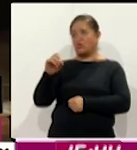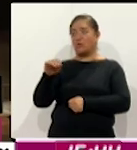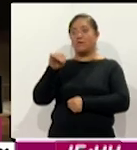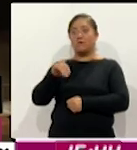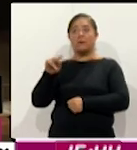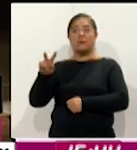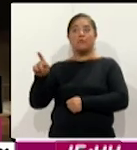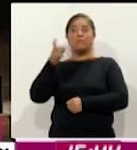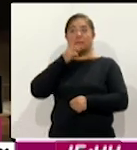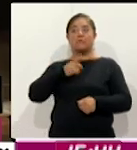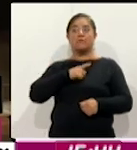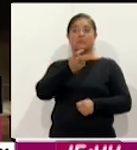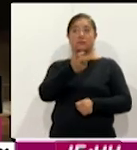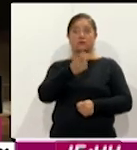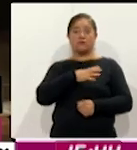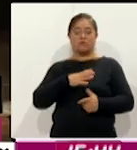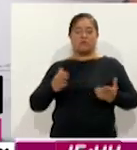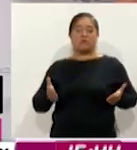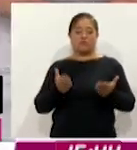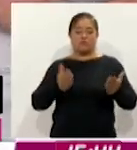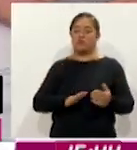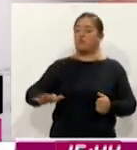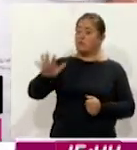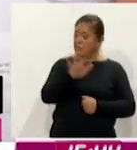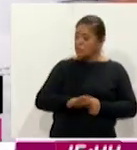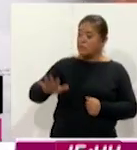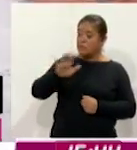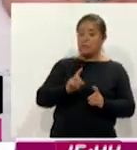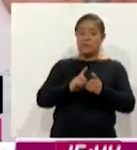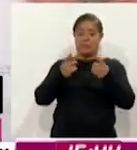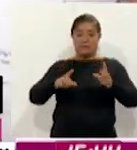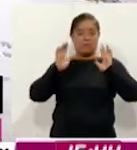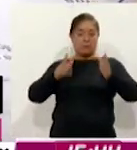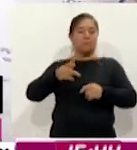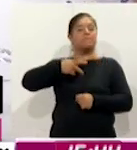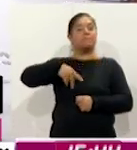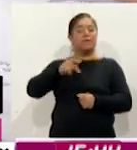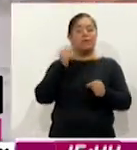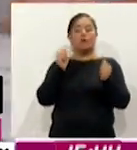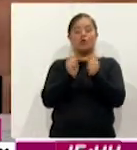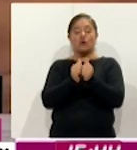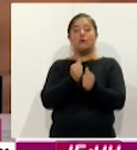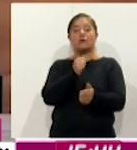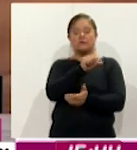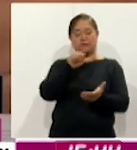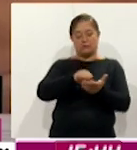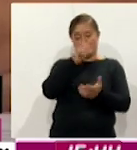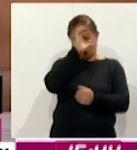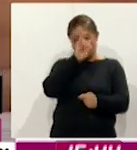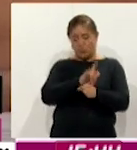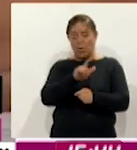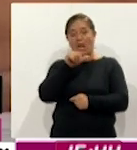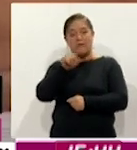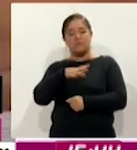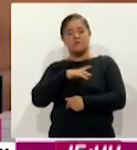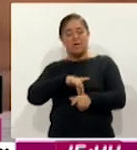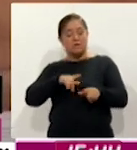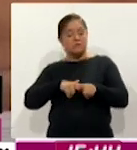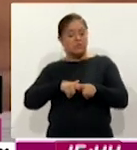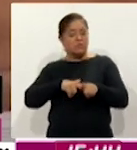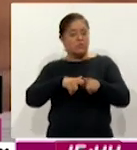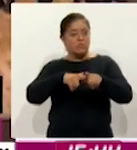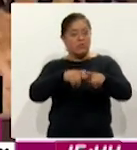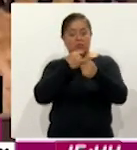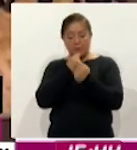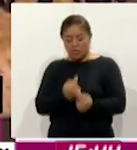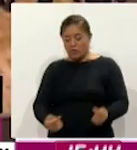se impulsará la educación artística de esta zona que ya se desarrollaba, pero a través del Centro Cultural, y con esto tendrán seguimiento los diferentes